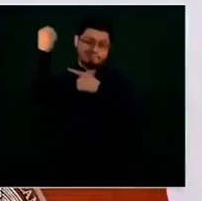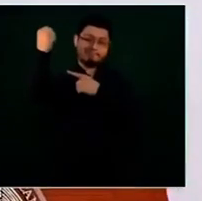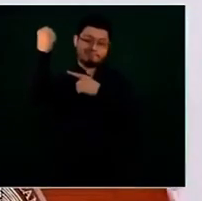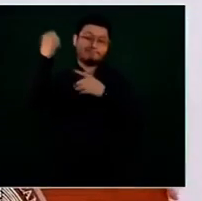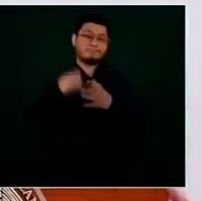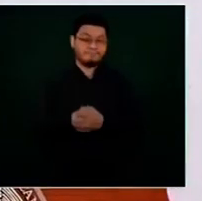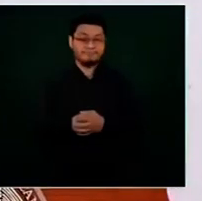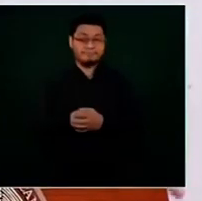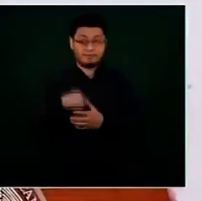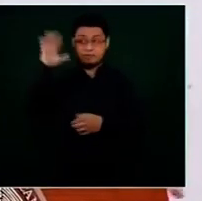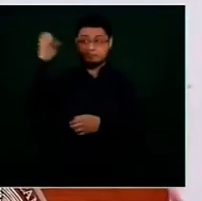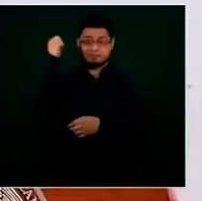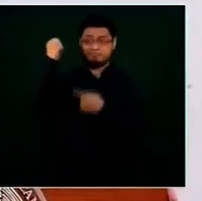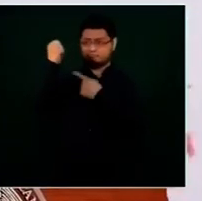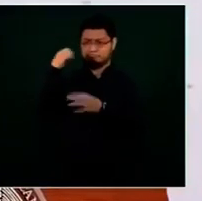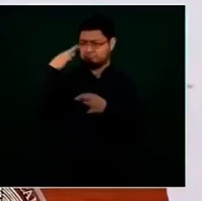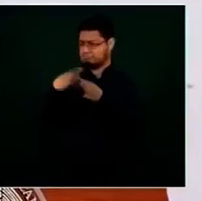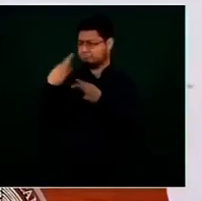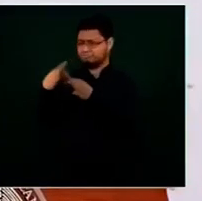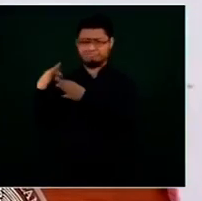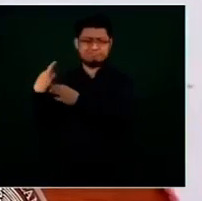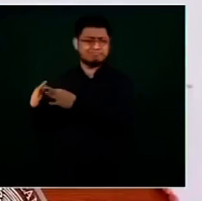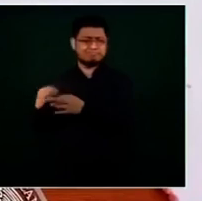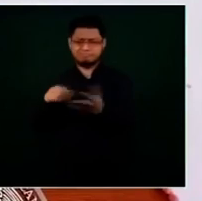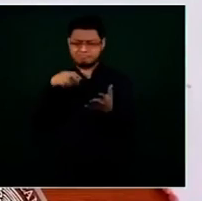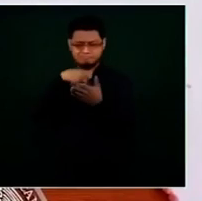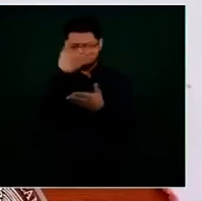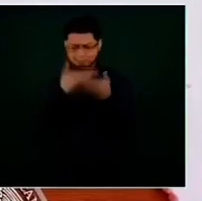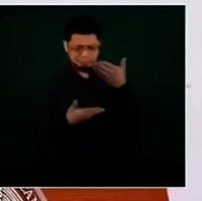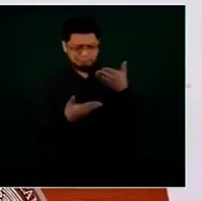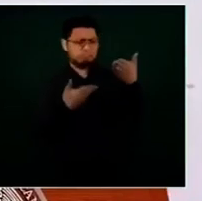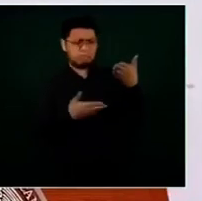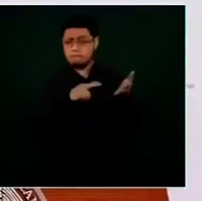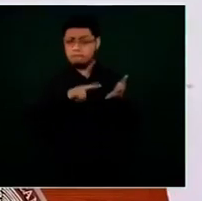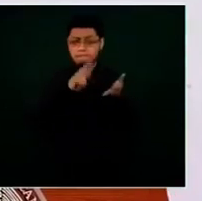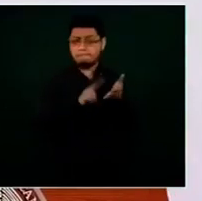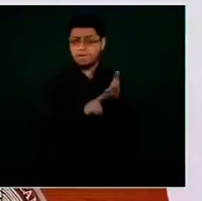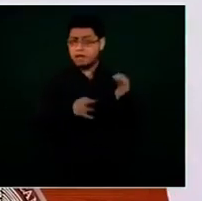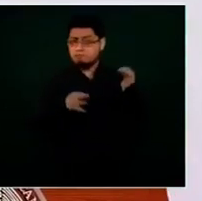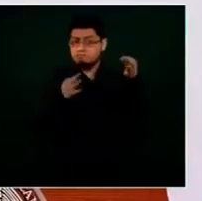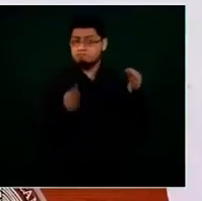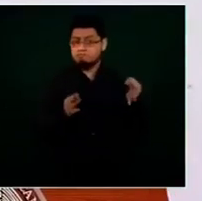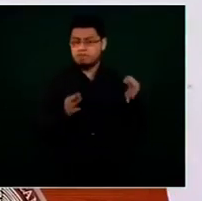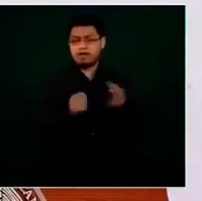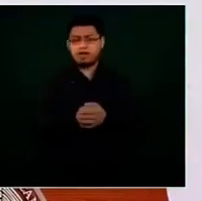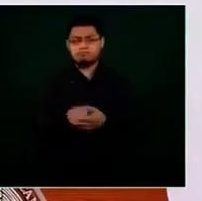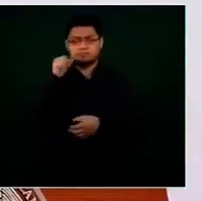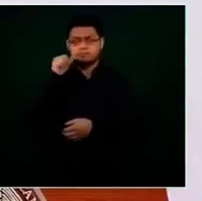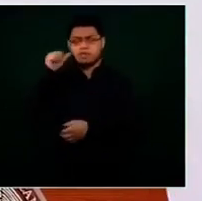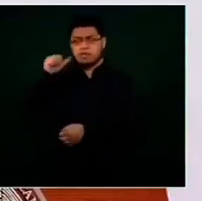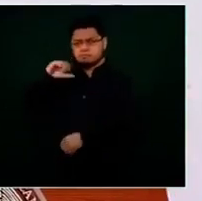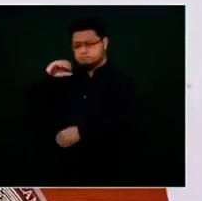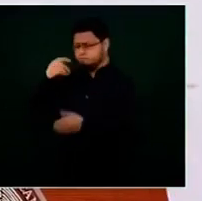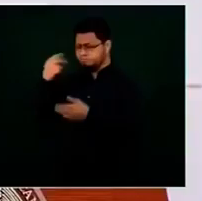incorporaciones de los registros ya validados y tenemos que en el corte puntual del día de ayer,